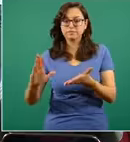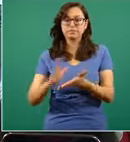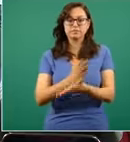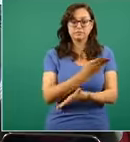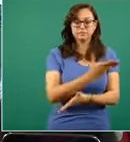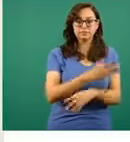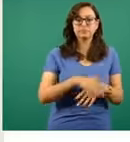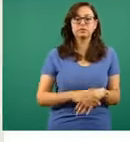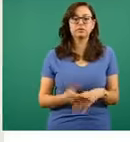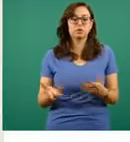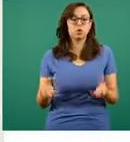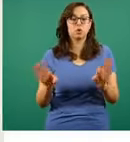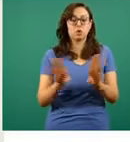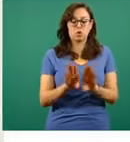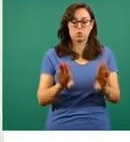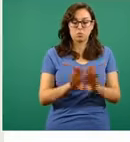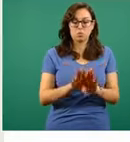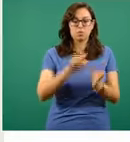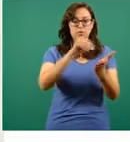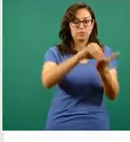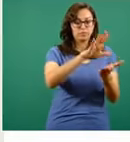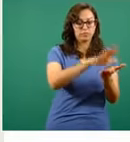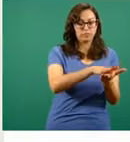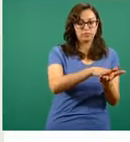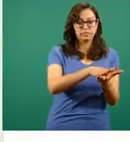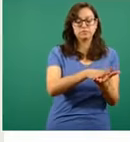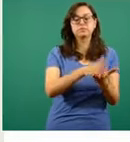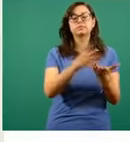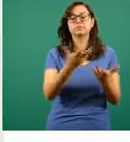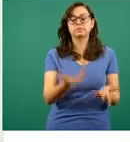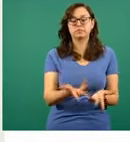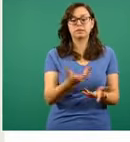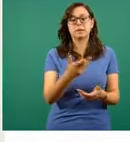plataforma para llevar a cabo los registros de